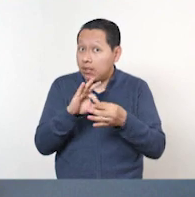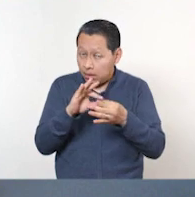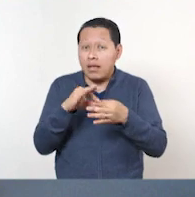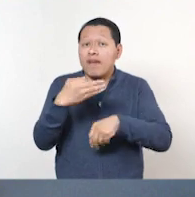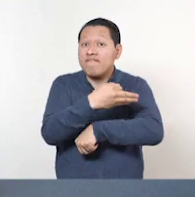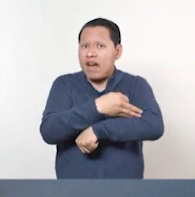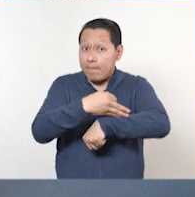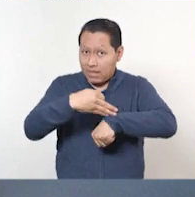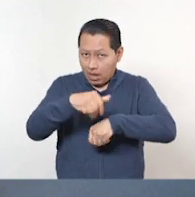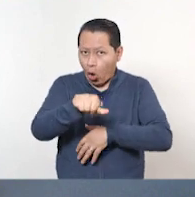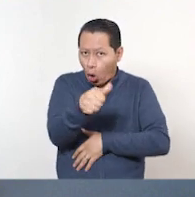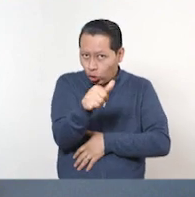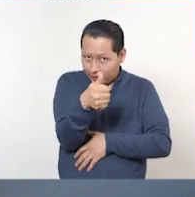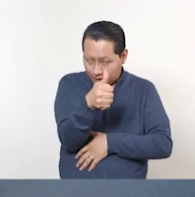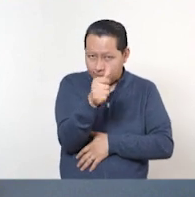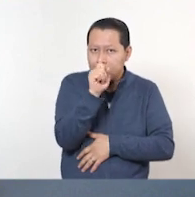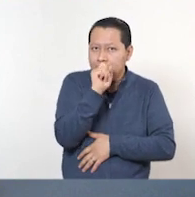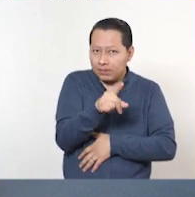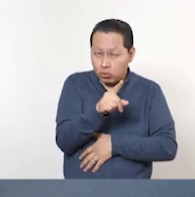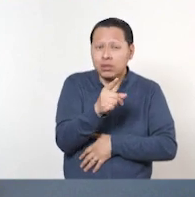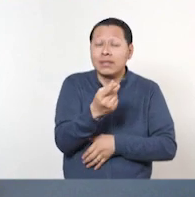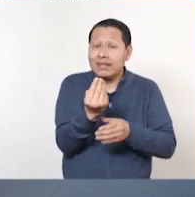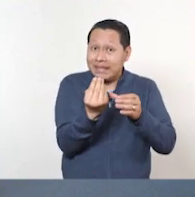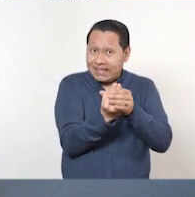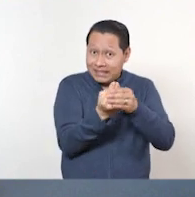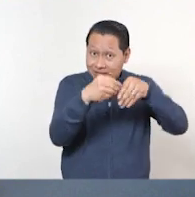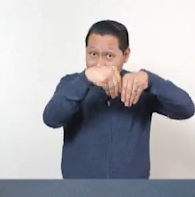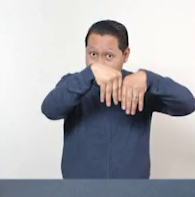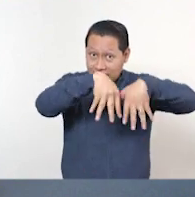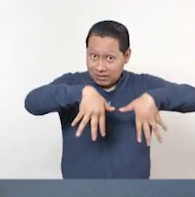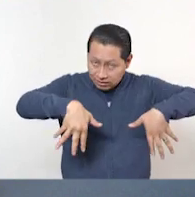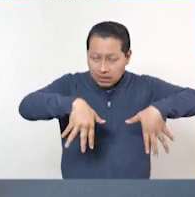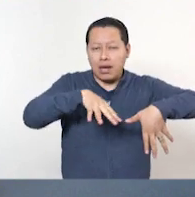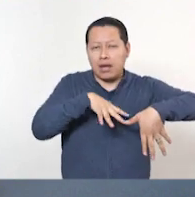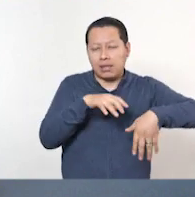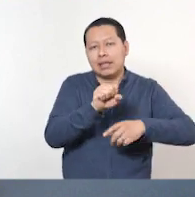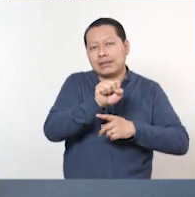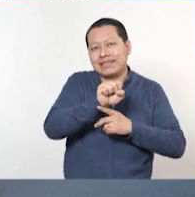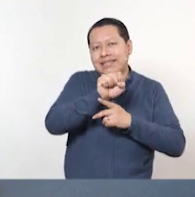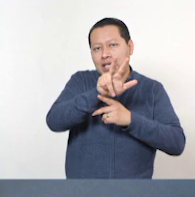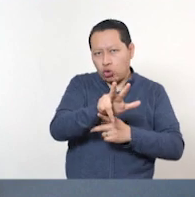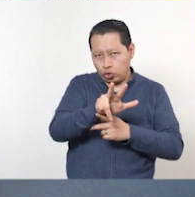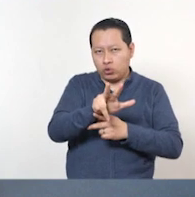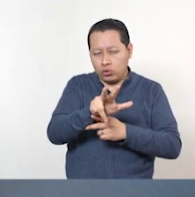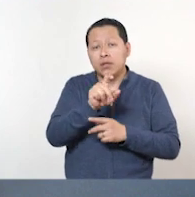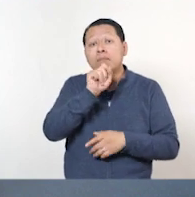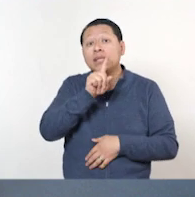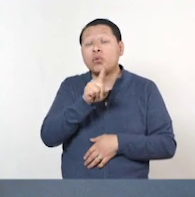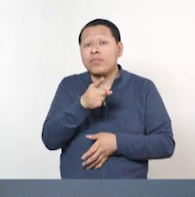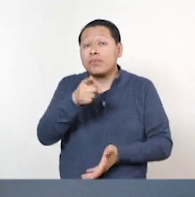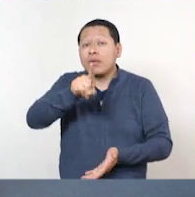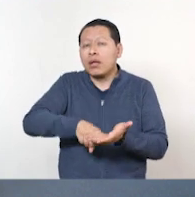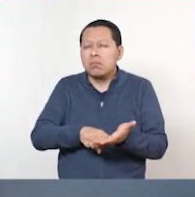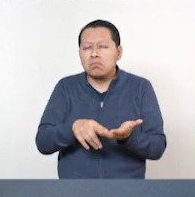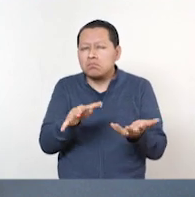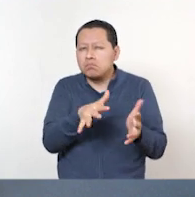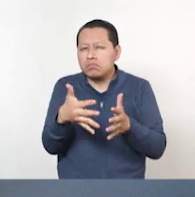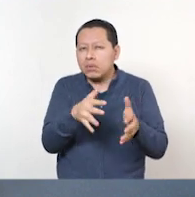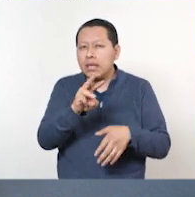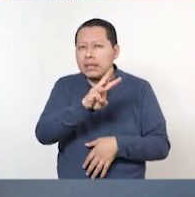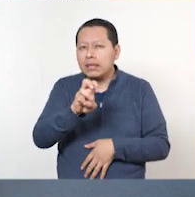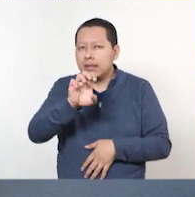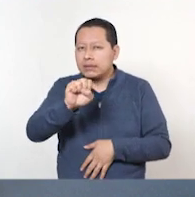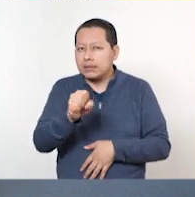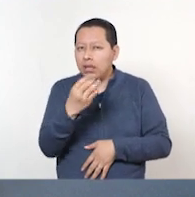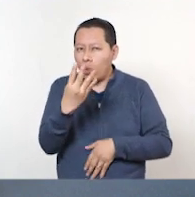señalan que existen 11 familias lingüísticas, de las que se derivan estas 68 agrupaciones lingüísticas y de ellas se